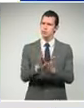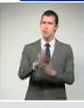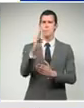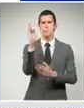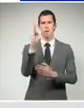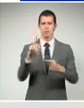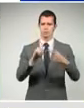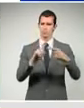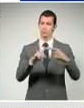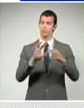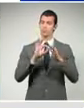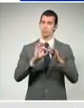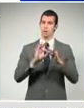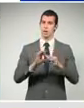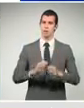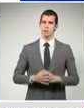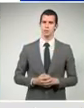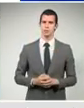lugar, con el